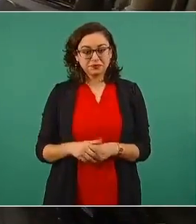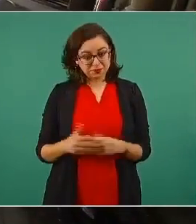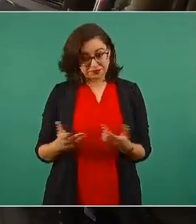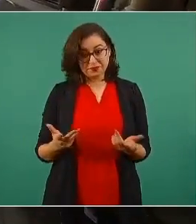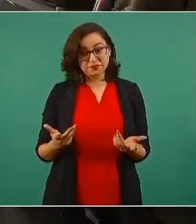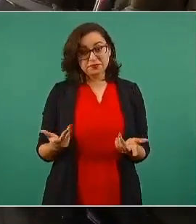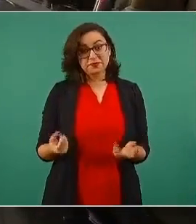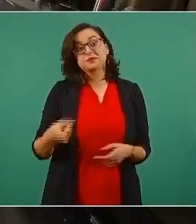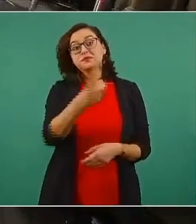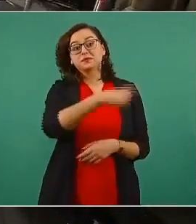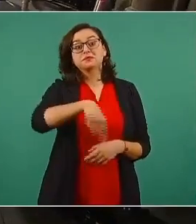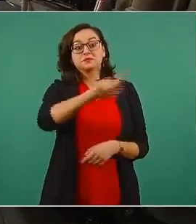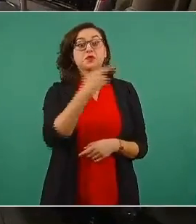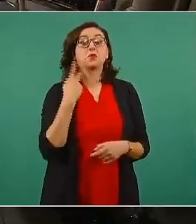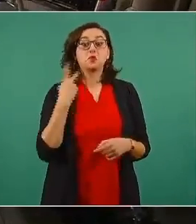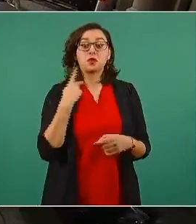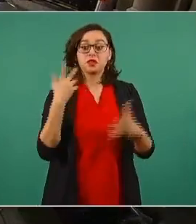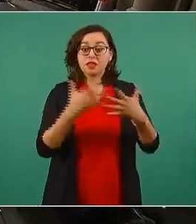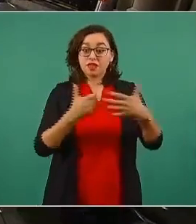partidos